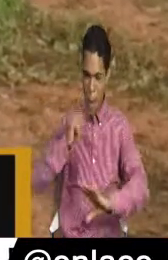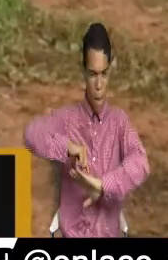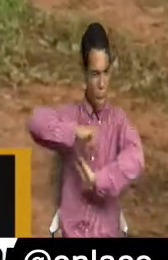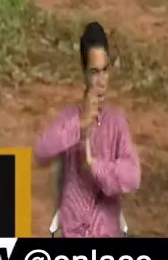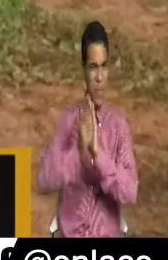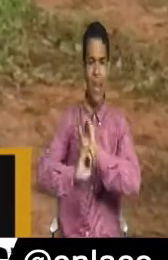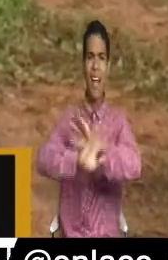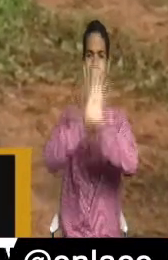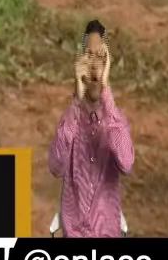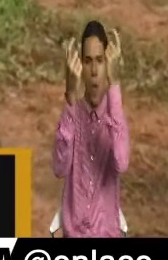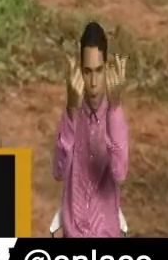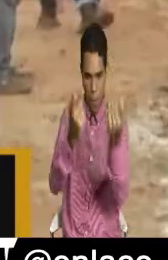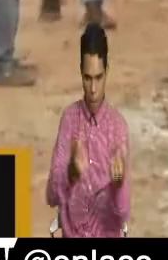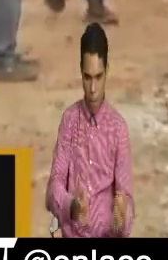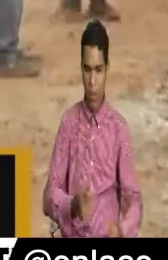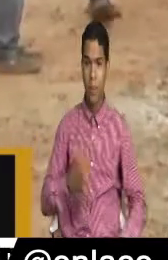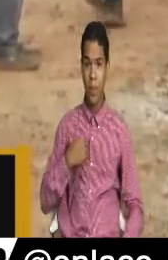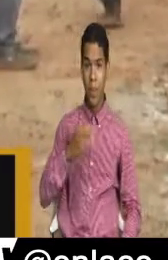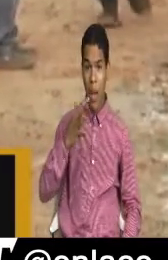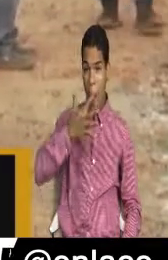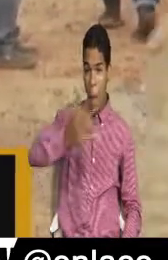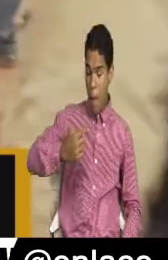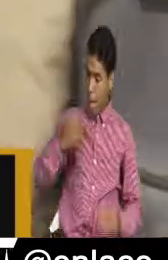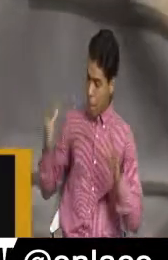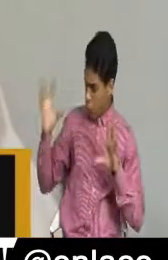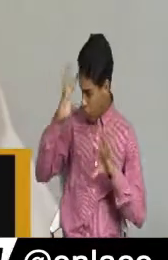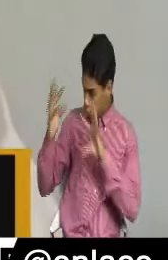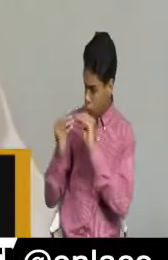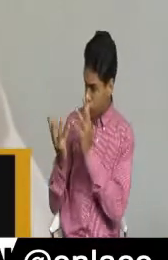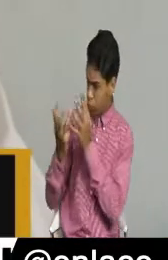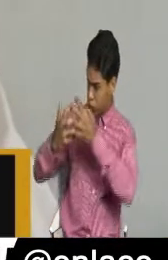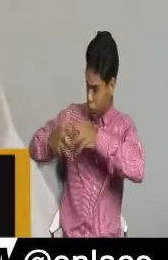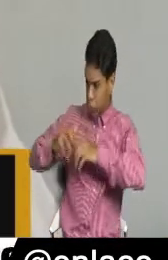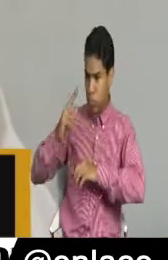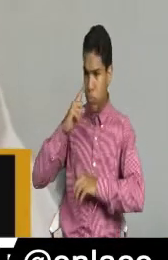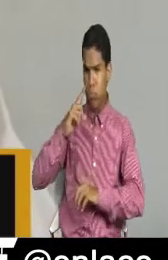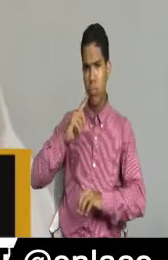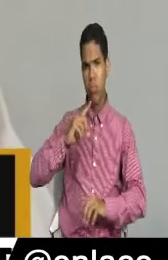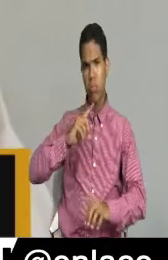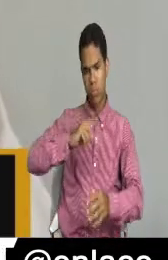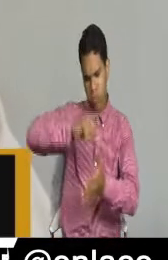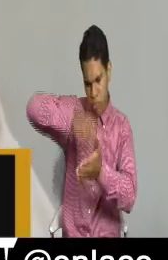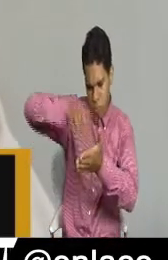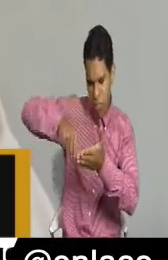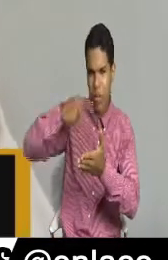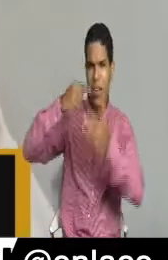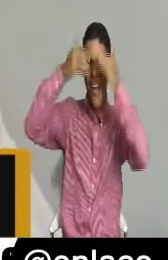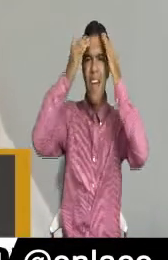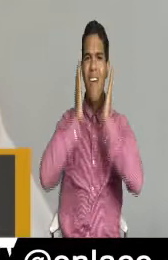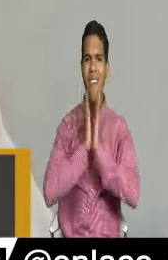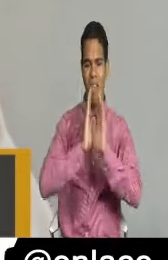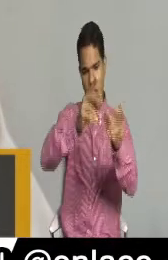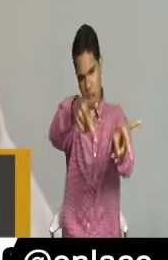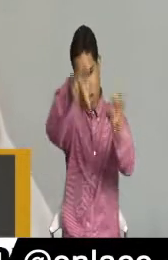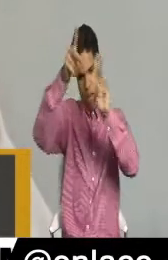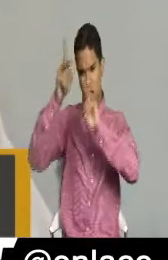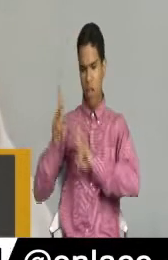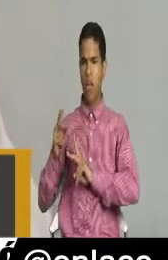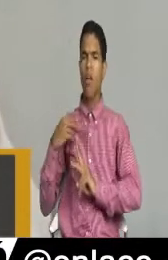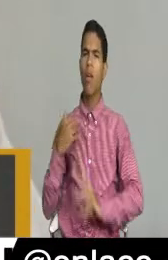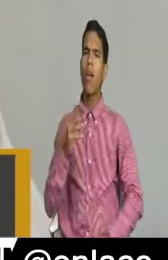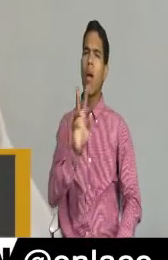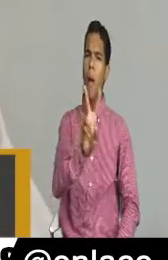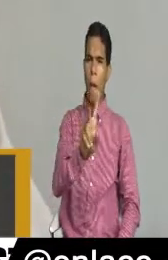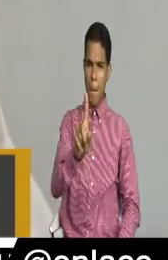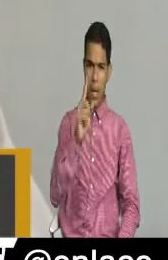es DUTSAS la firma que ha hecho la obra del intercambiador de la Virgen. Sí, Construcciones de DUTSAS ha sido la empresa que ha ejecutado desde el 21 de septiembre